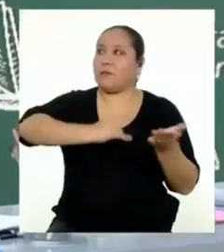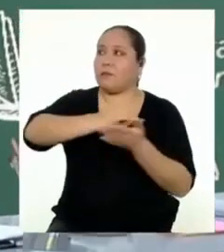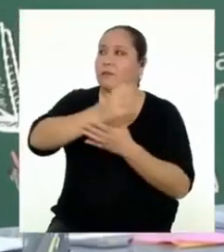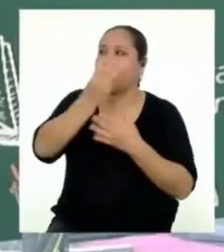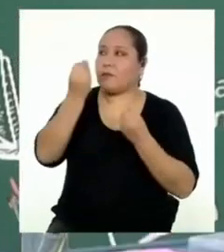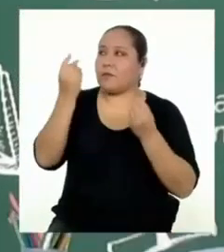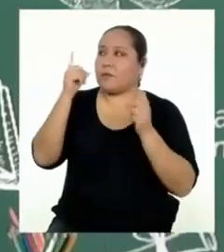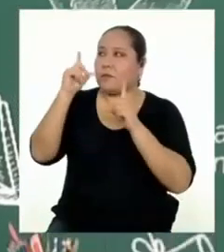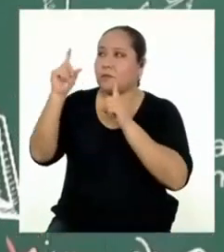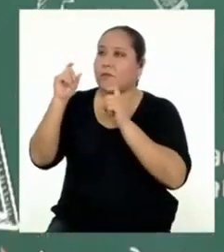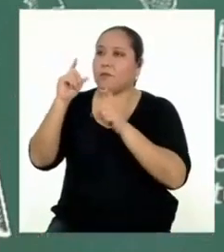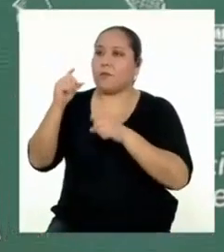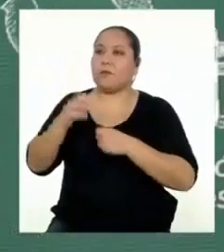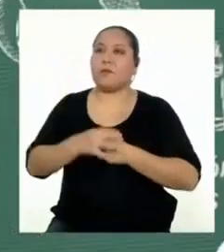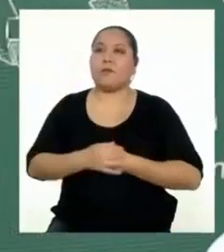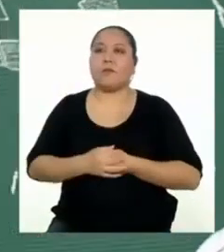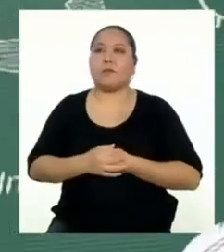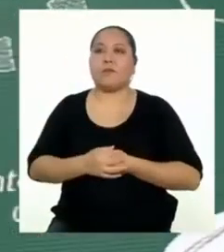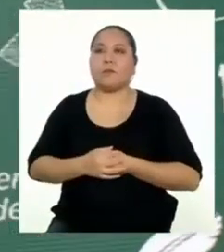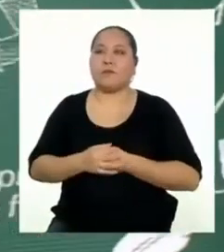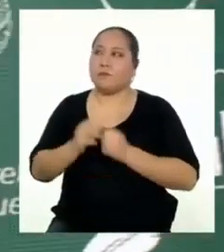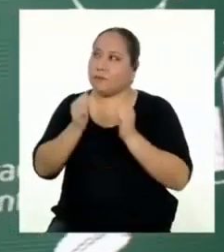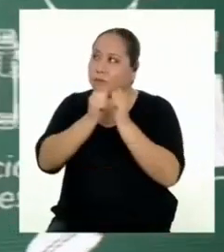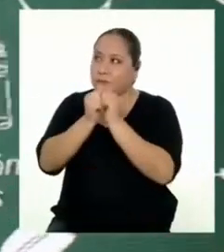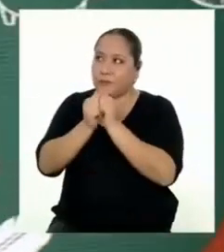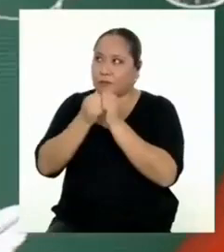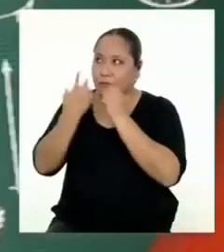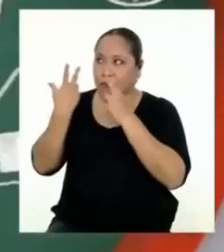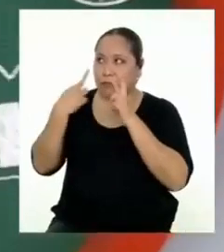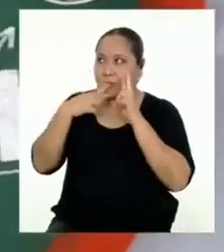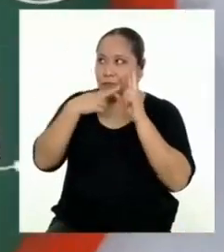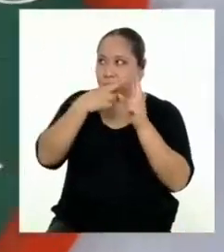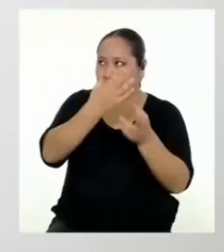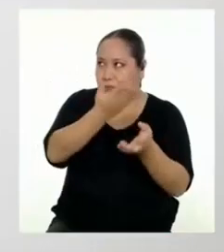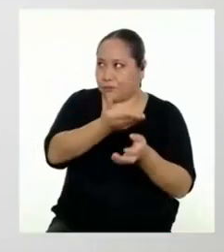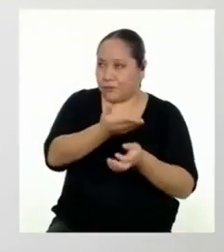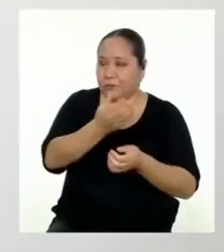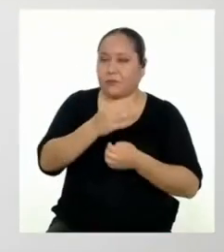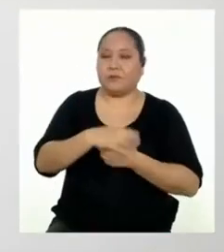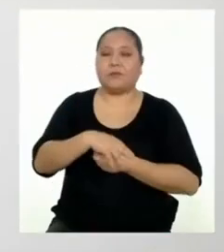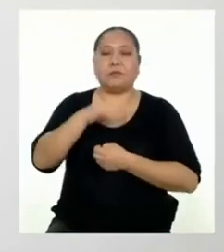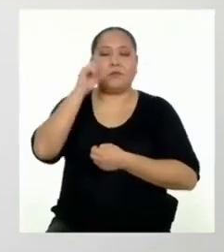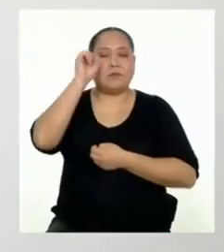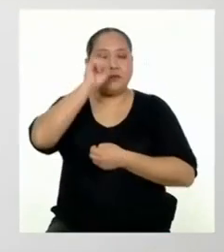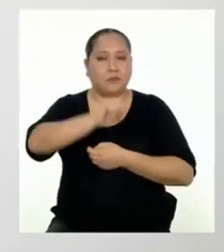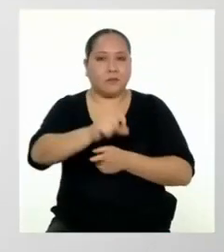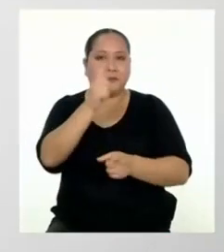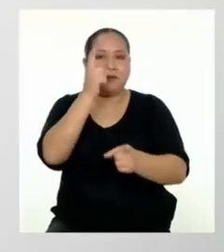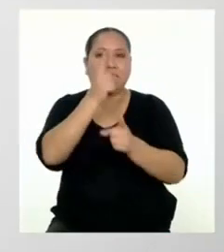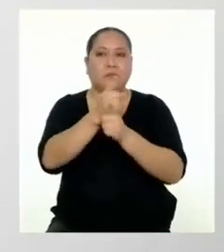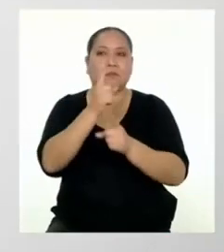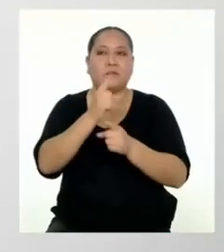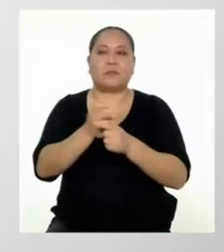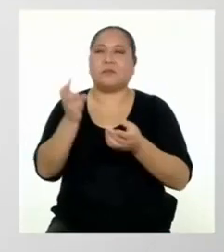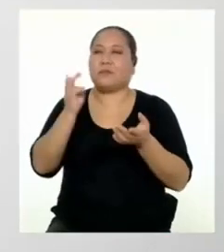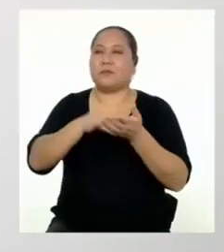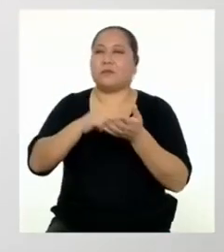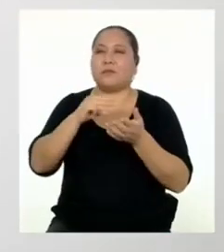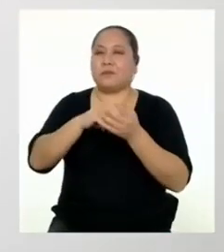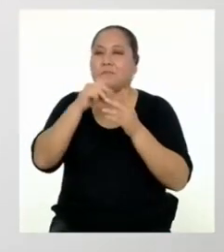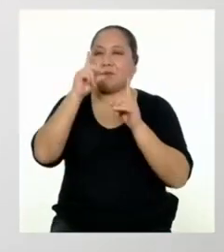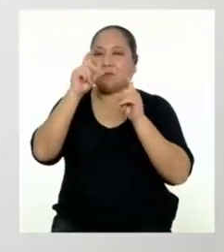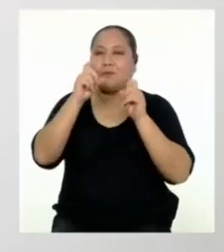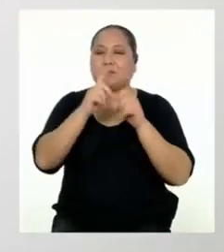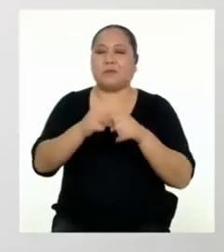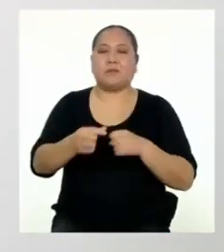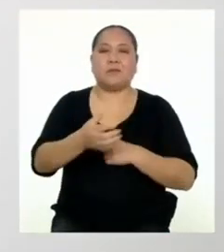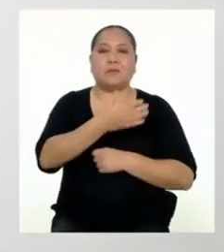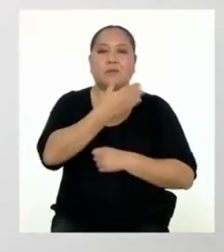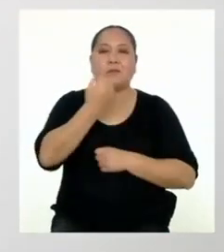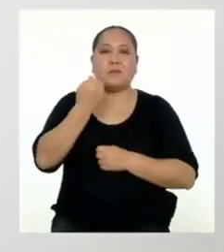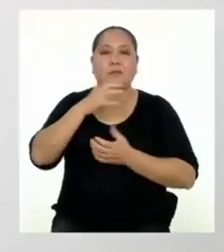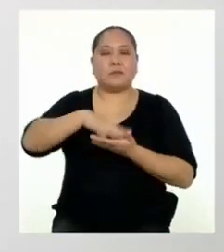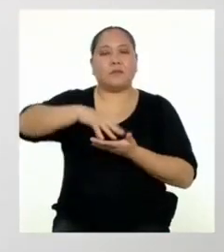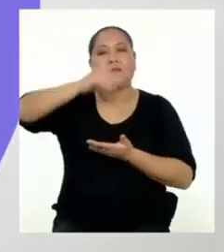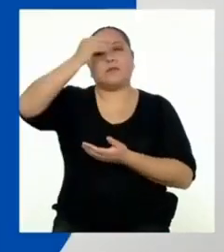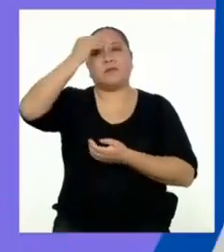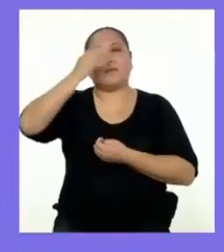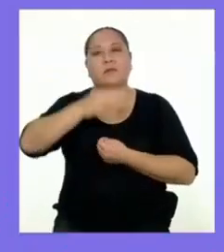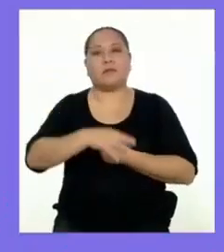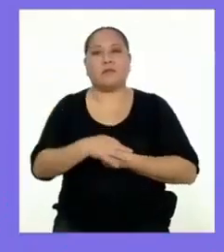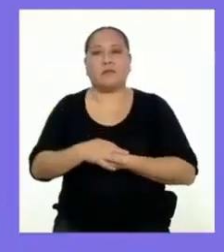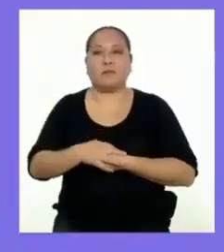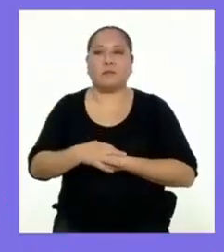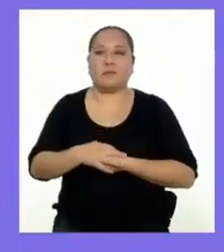varias preguntas, profesor. ¿Nos acompaña a responderlas? Por supuesto, mientras más preguntas, mayor es el aprendizaje.